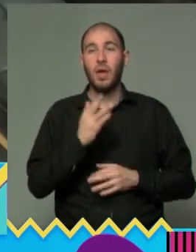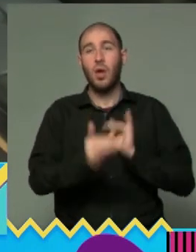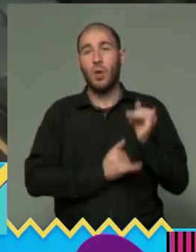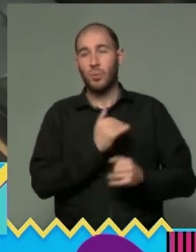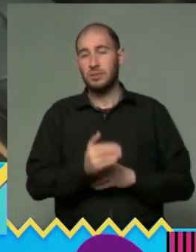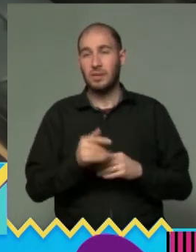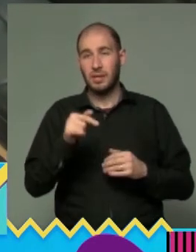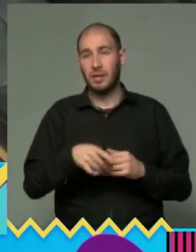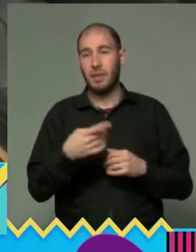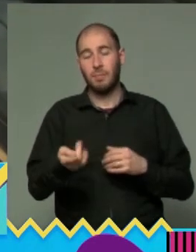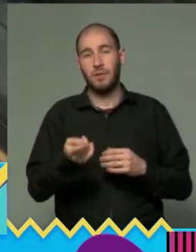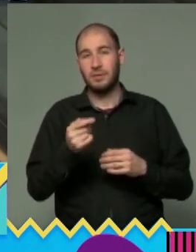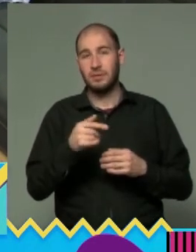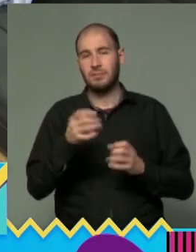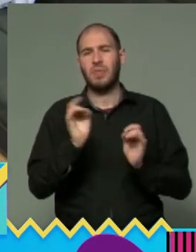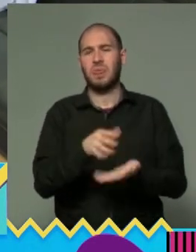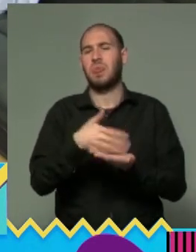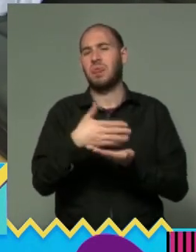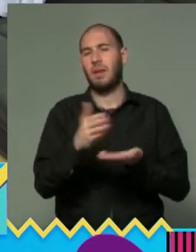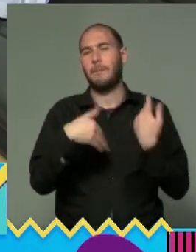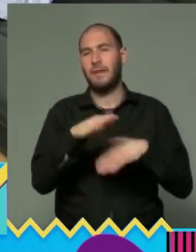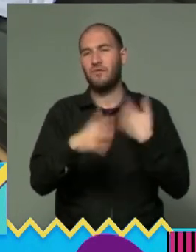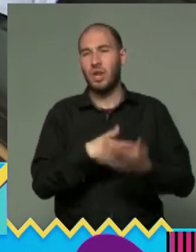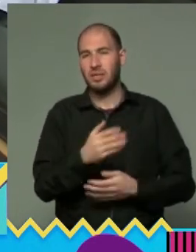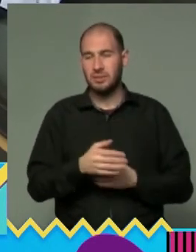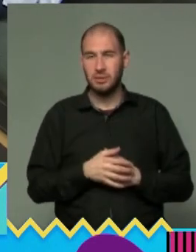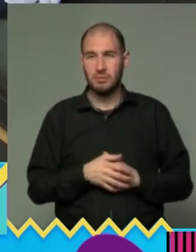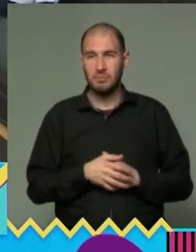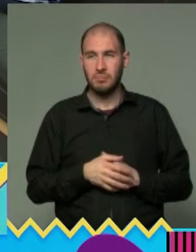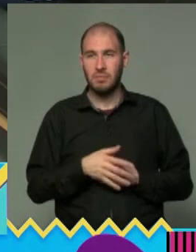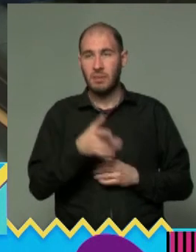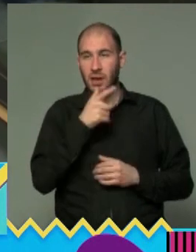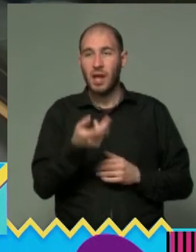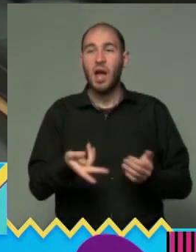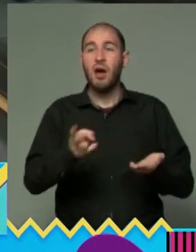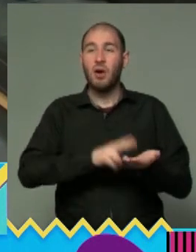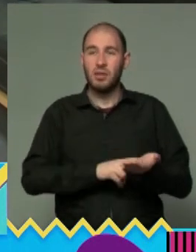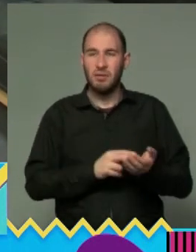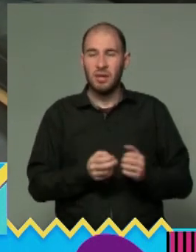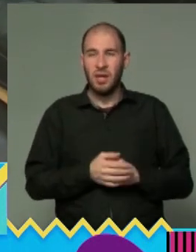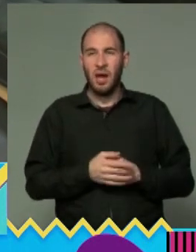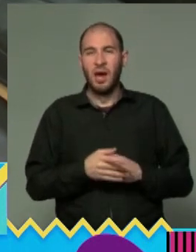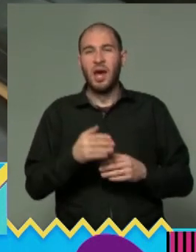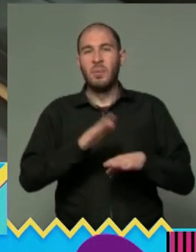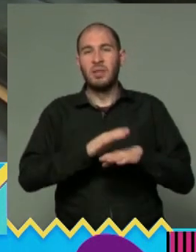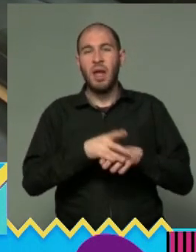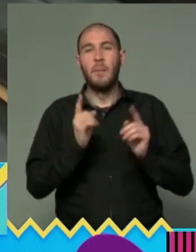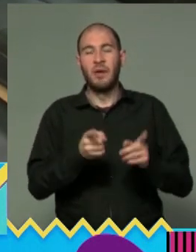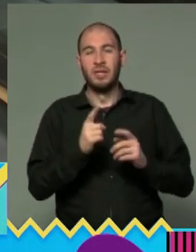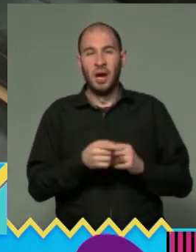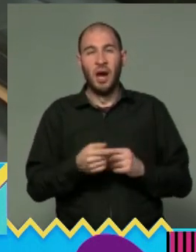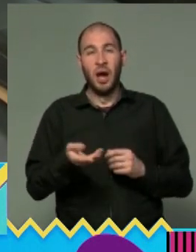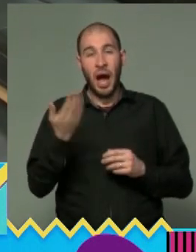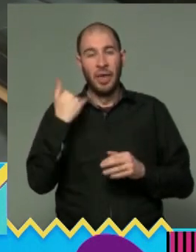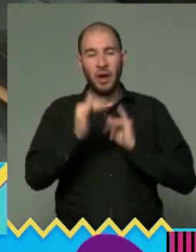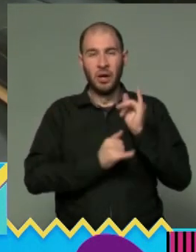cosas así, termina avalando este desprestigio y esta violencia, esta agresión. Creo que hay que volver al rol del docente, que, como bien